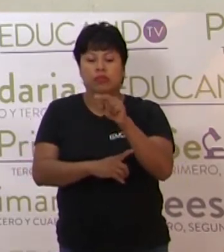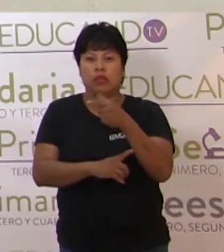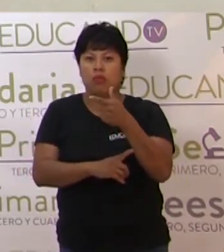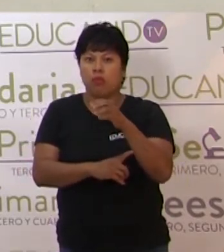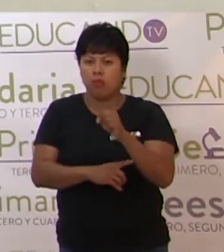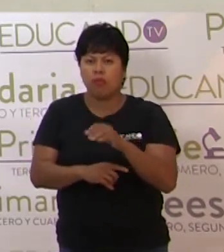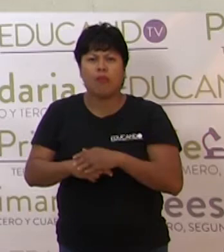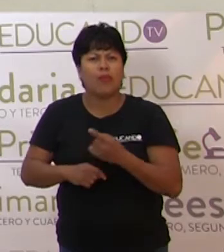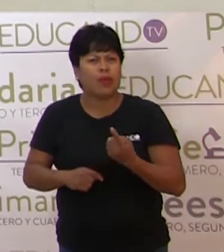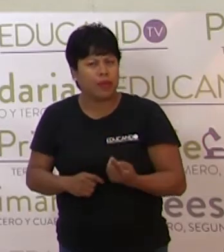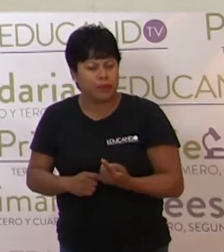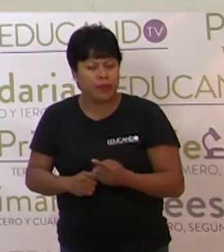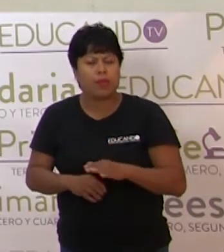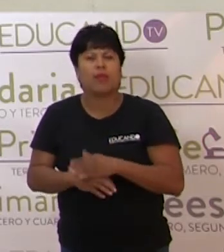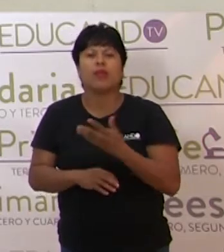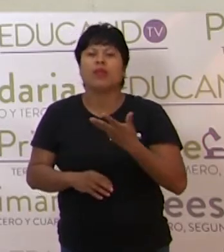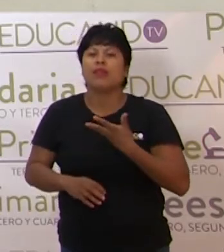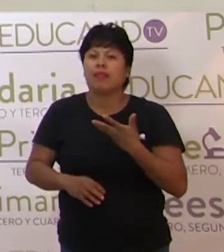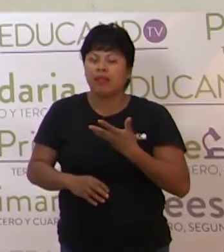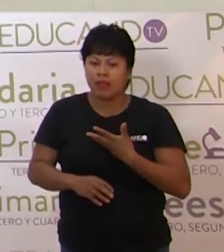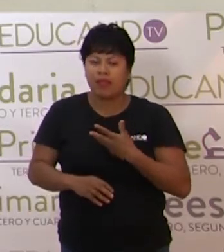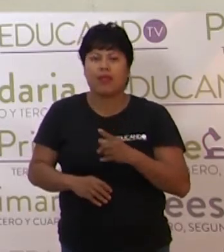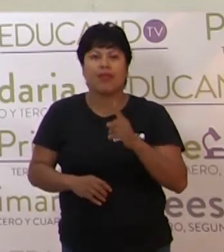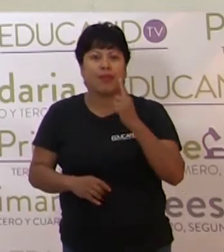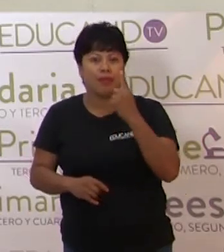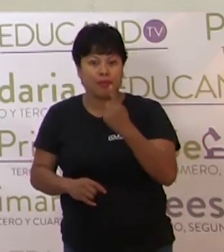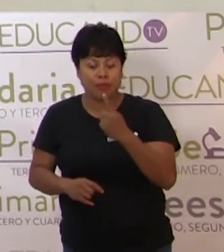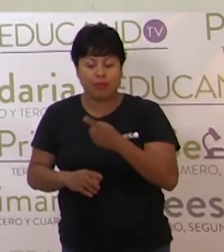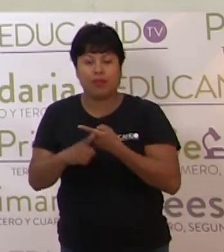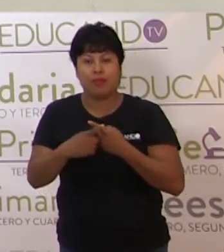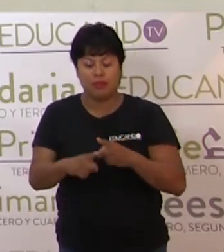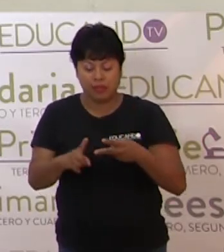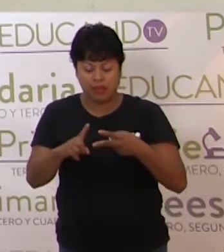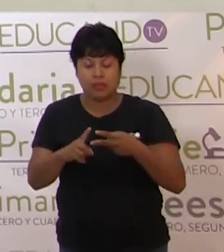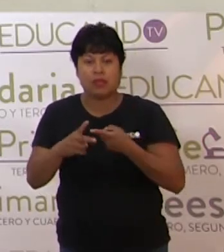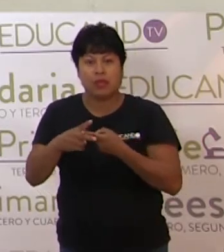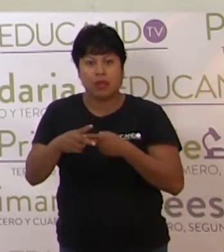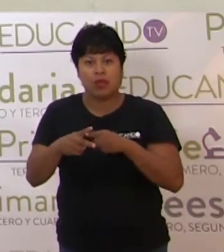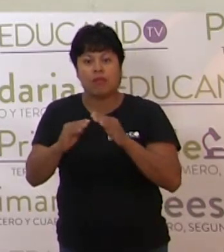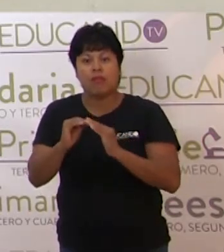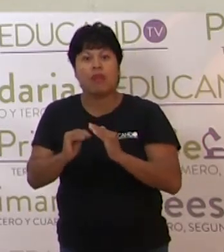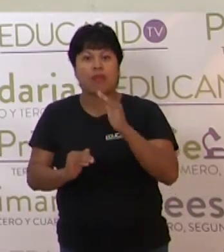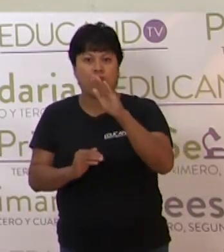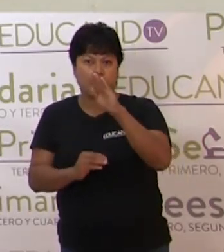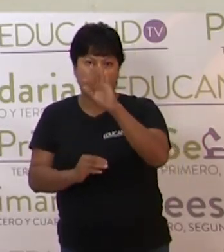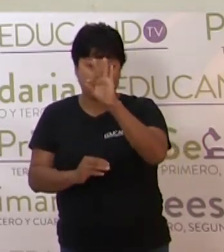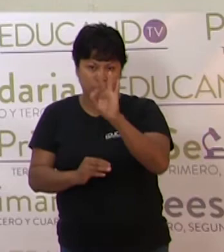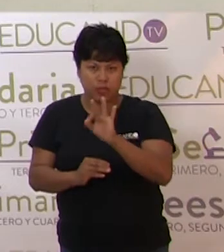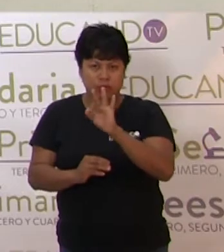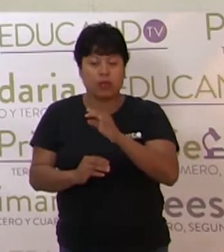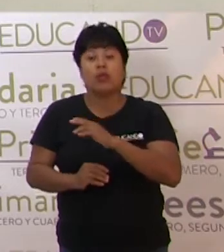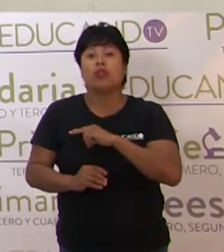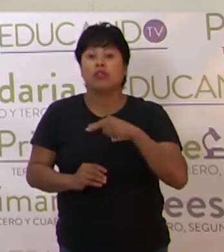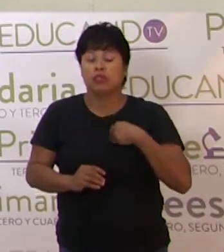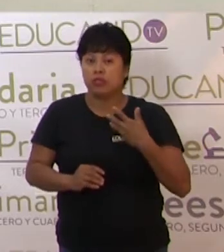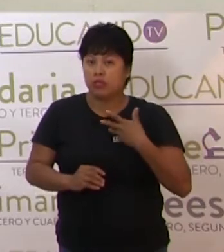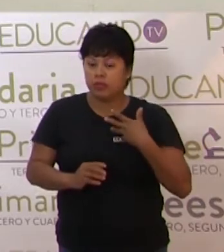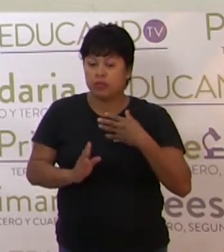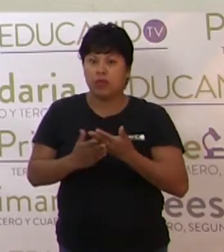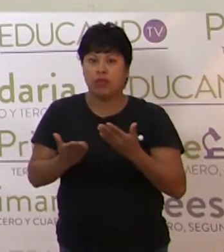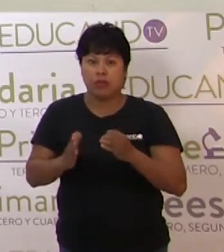porque obviamente tiene uno de los ángulos mayor a 90 grados y el que tenemos en el ejemplo